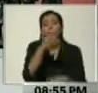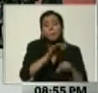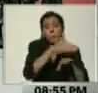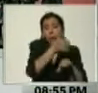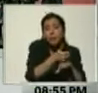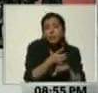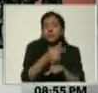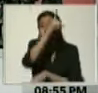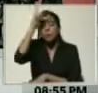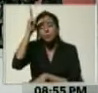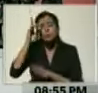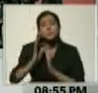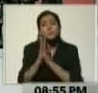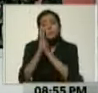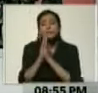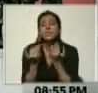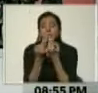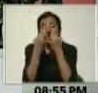Un asesino.